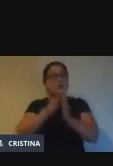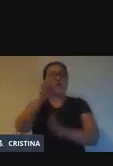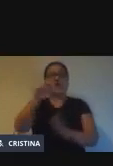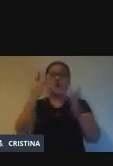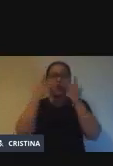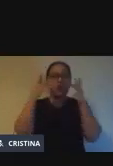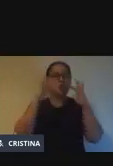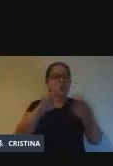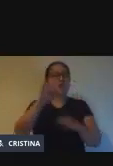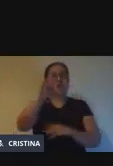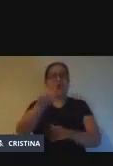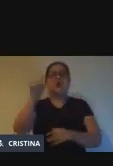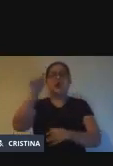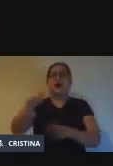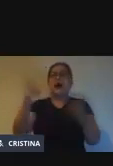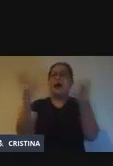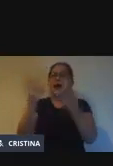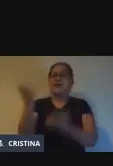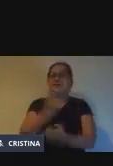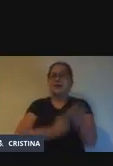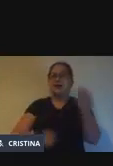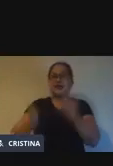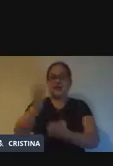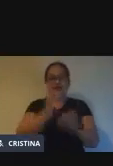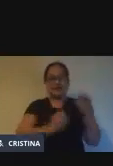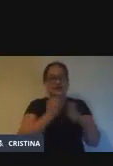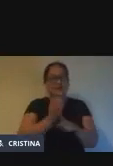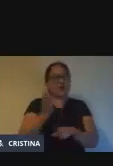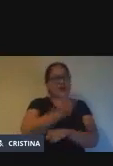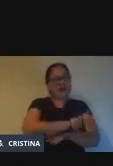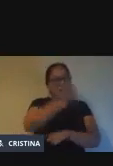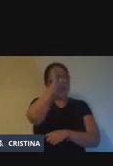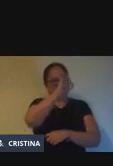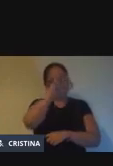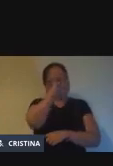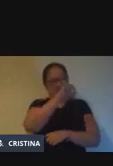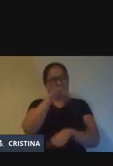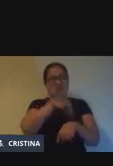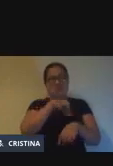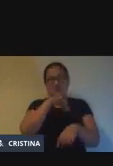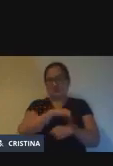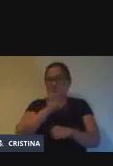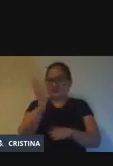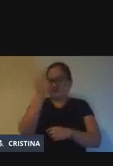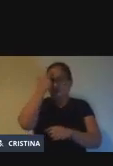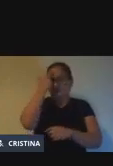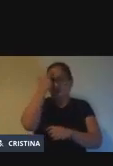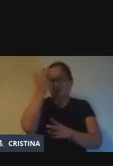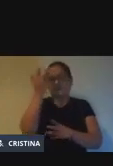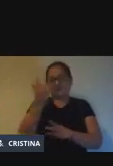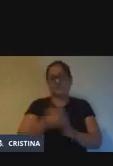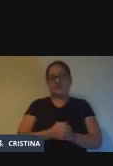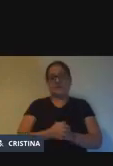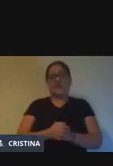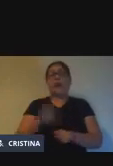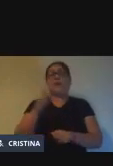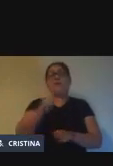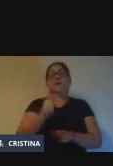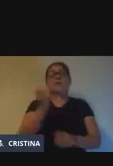practicar algún ejercicio, como lo decía el doctor Geoffrey Recoder, y la zumba está increíble con el